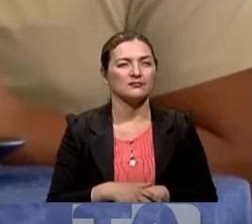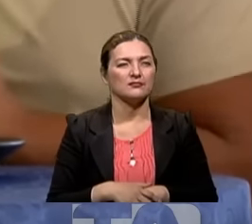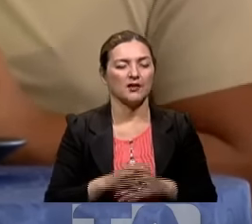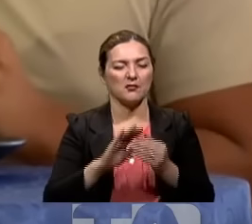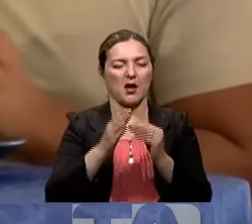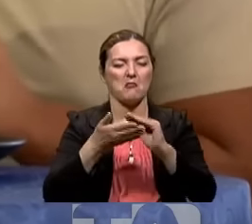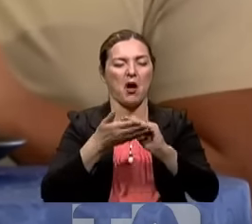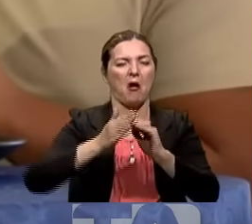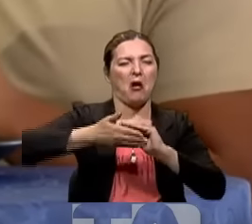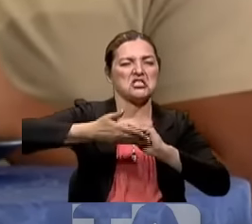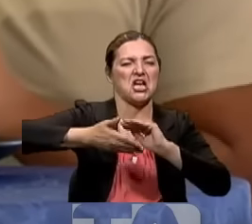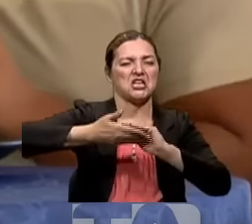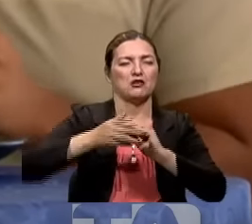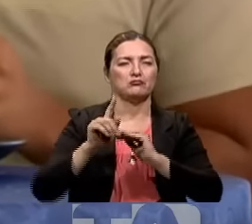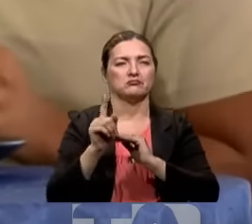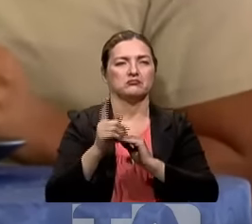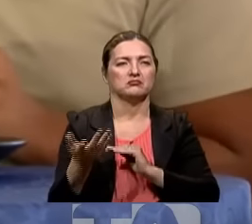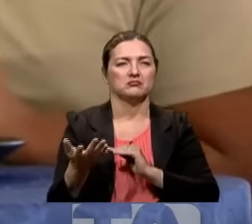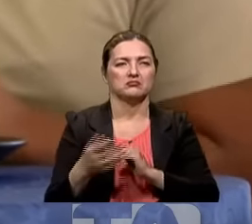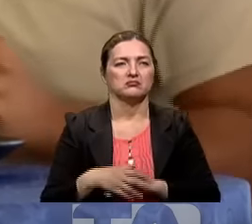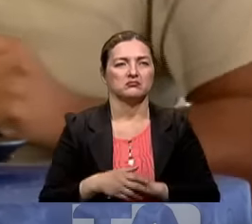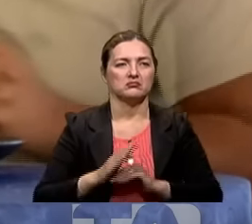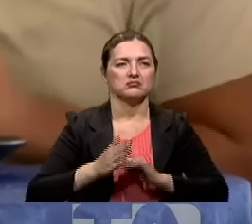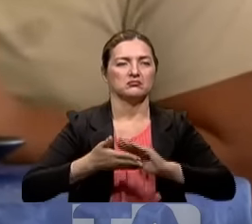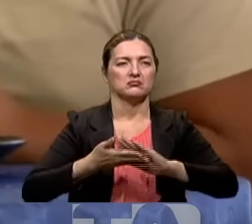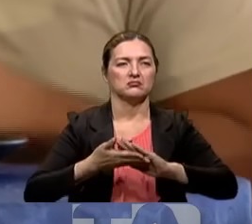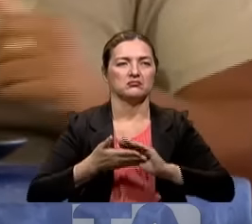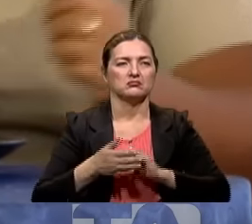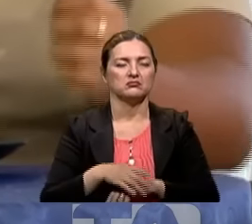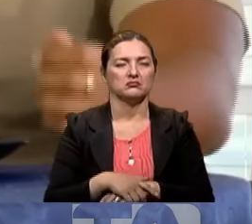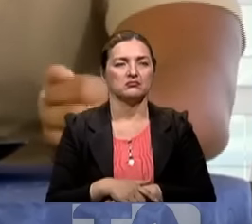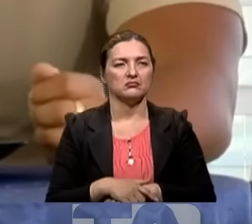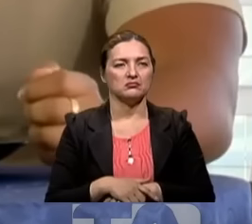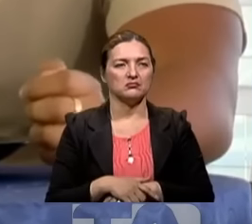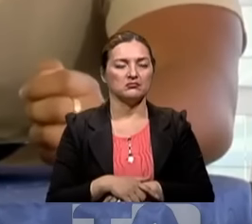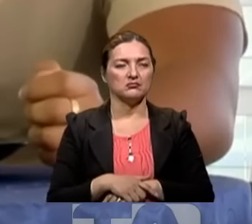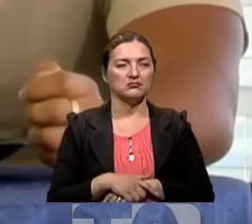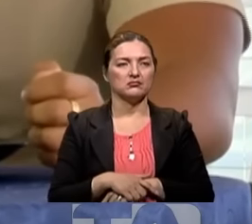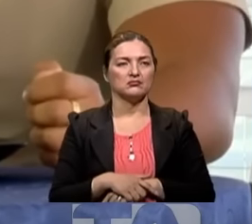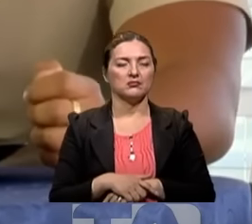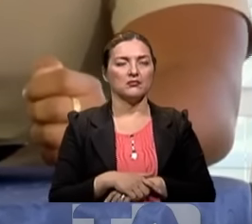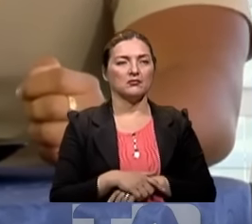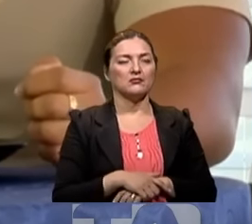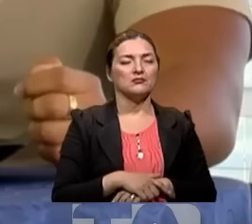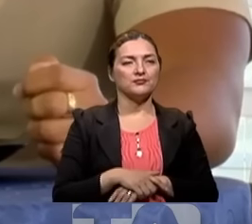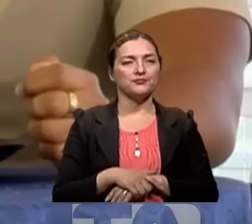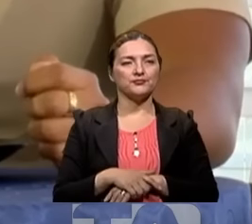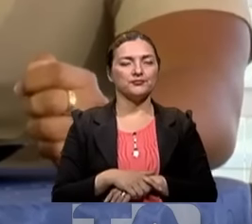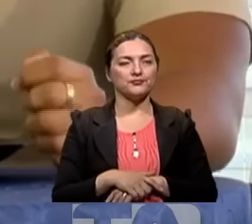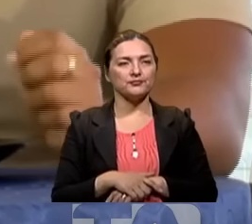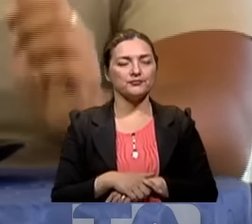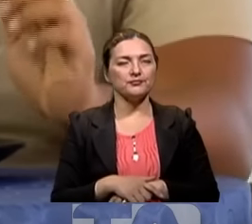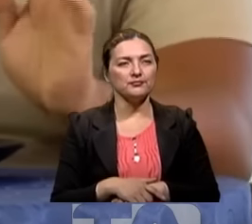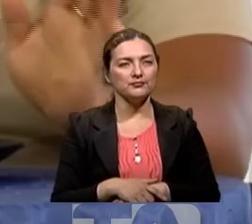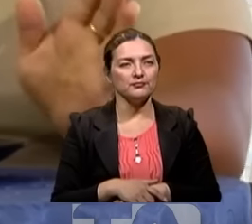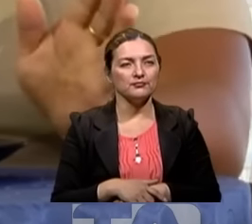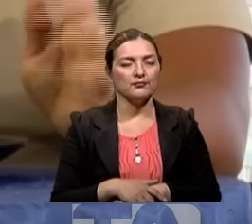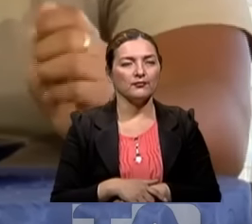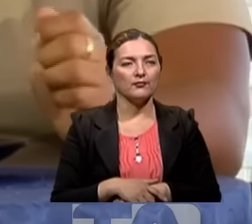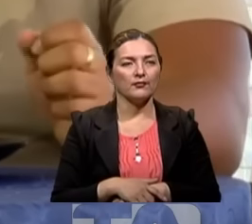abajo, no está bien cerrada, se abre mucho en el tiempo de horneado. Eso, por esa parte,